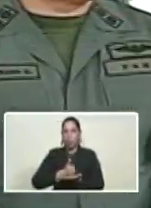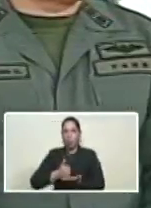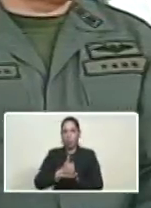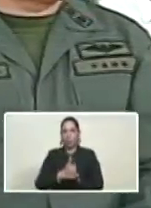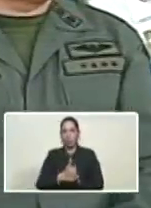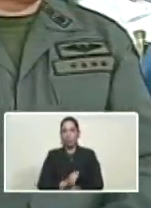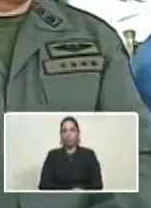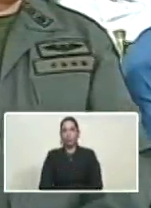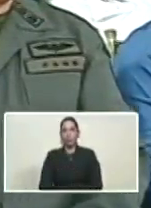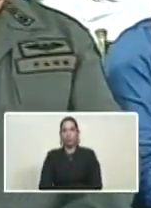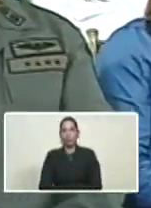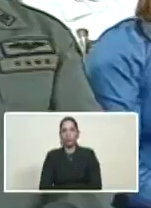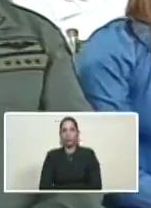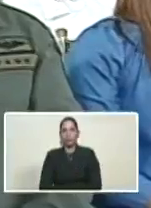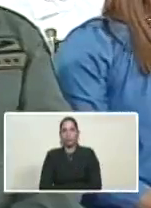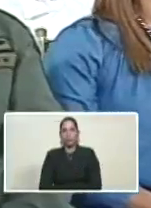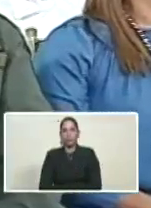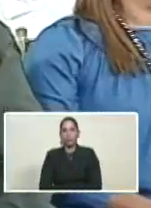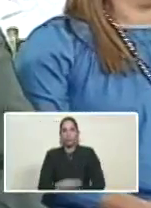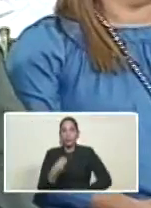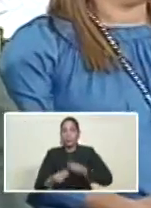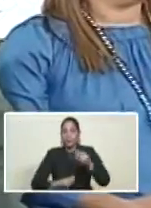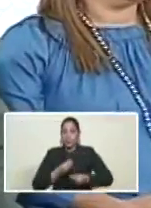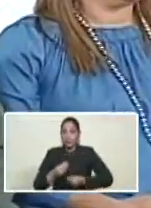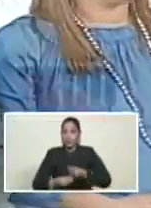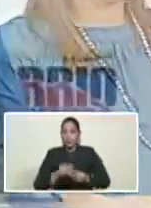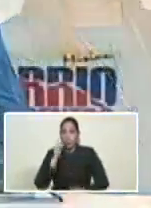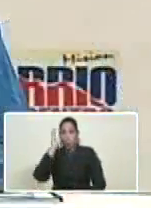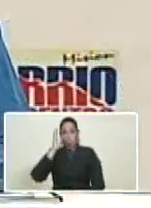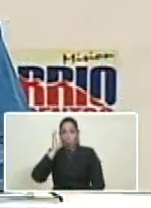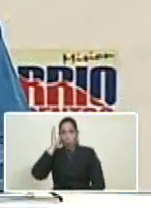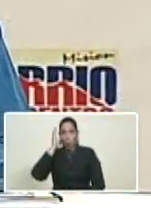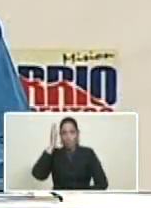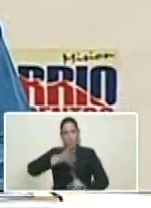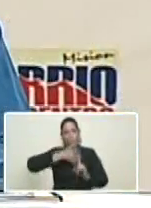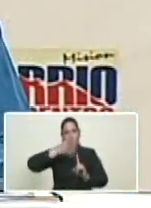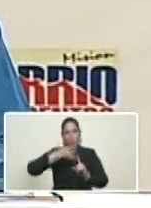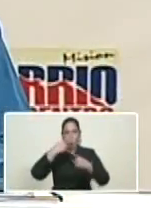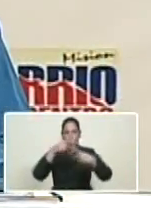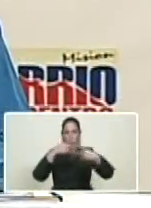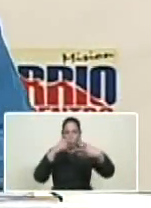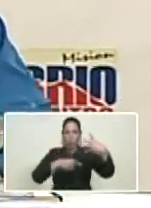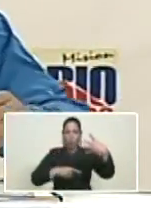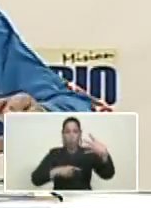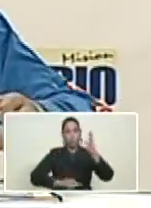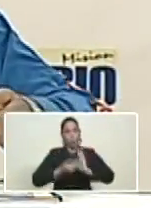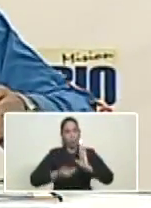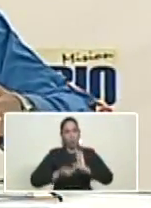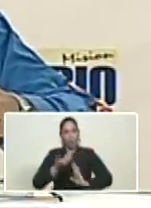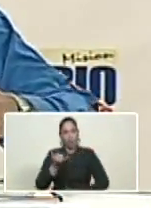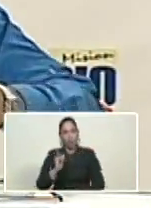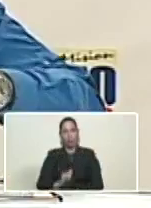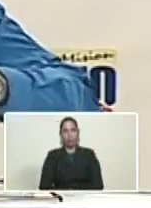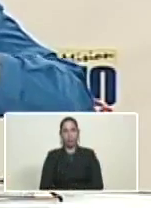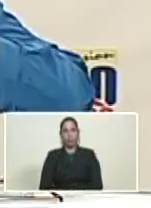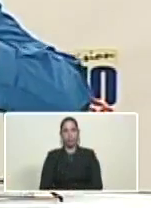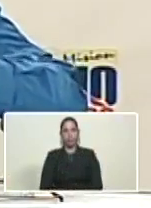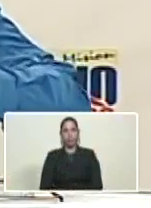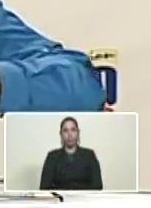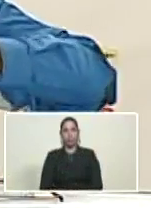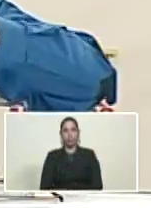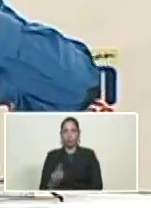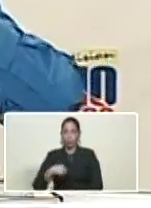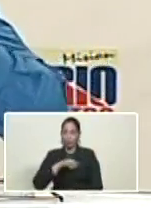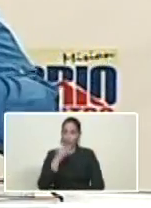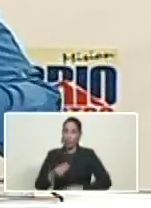para hacer del conocimiento de ellos las líneas vitales que hay. Y además, bueno, para, como estamos